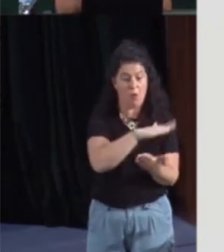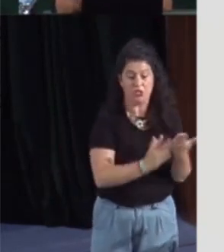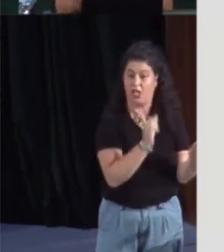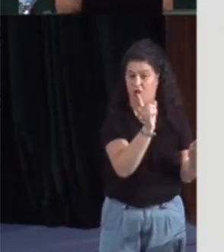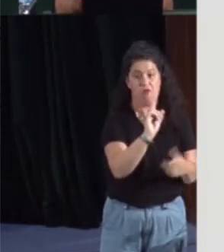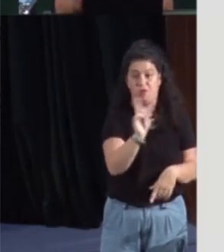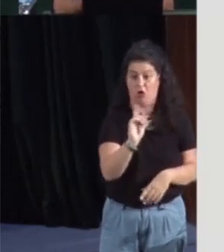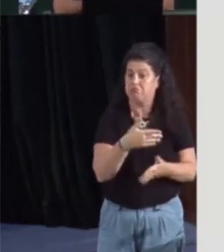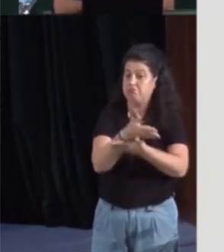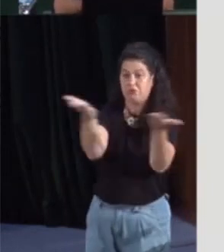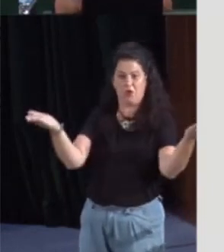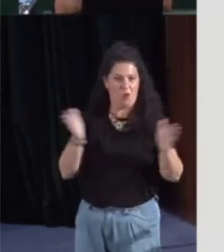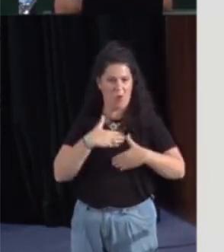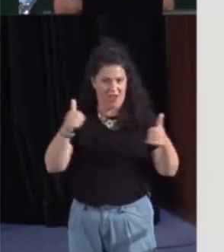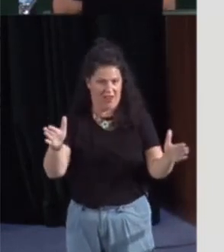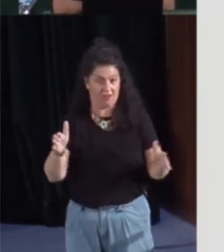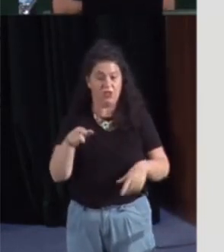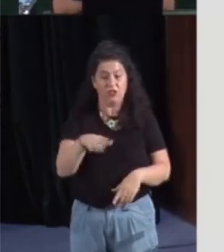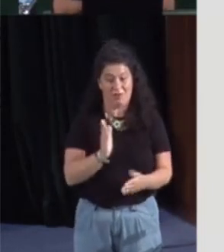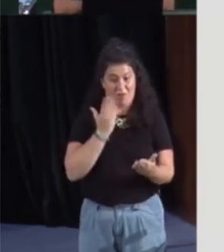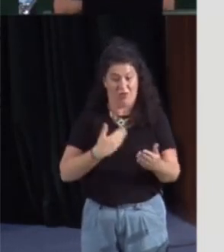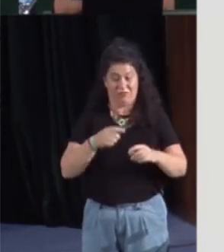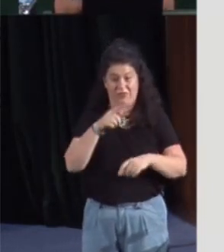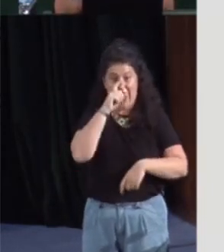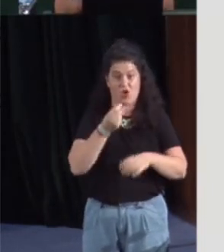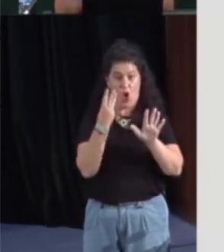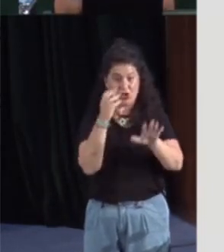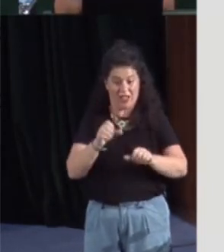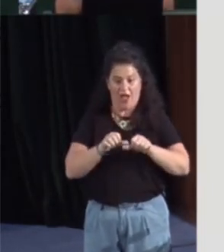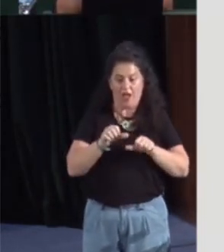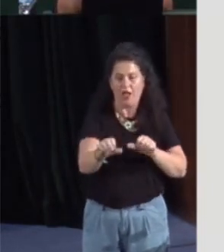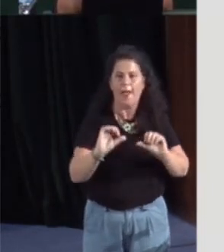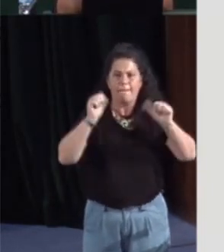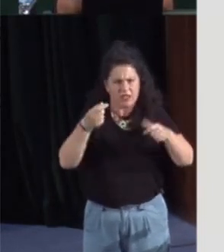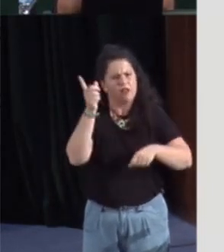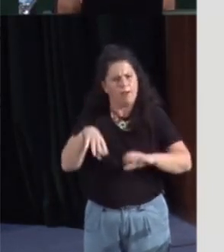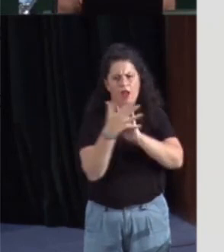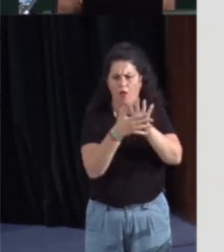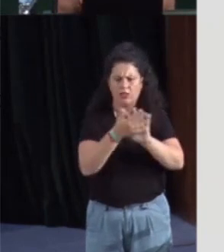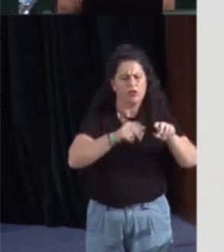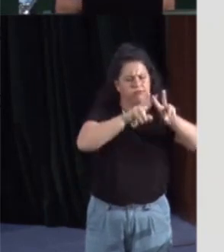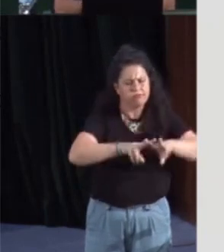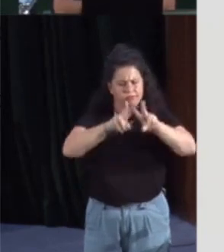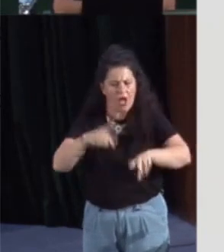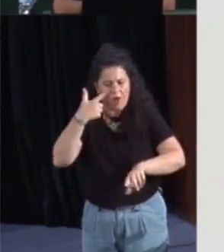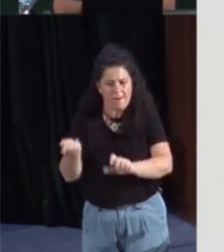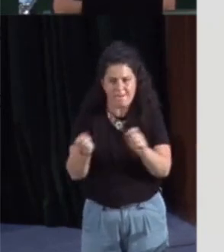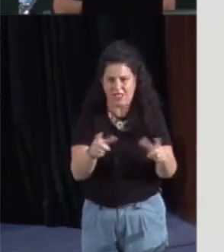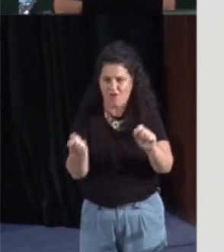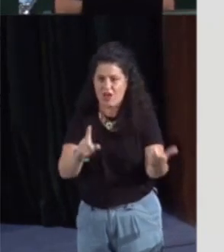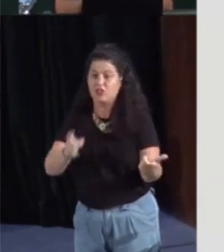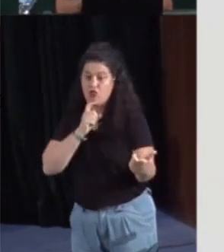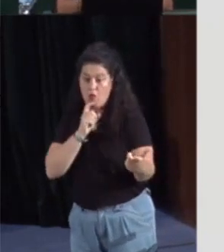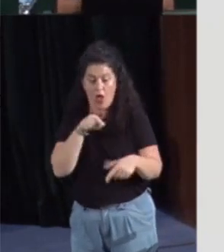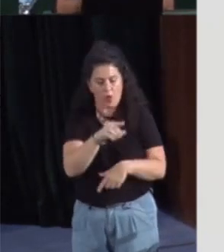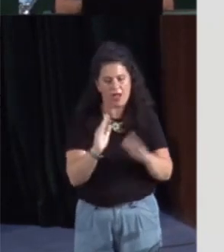En el caso de las lenguas de signos, a partir de los años 80 se han analizado las metáforas en todas las lenguas y, por supuesto, en las lenguas de signos también. Y